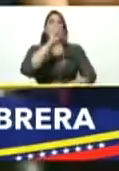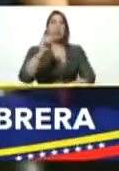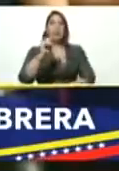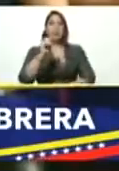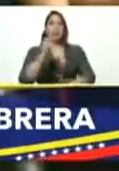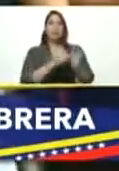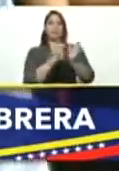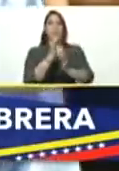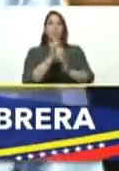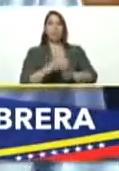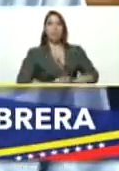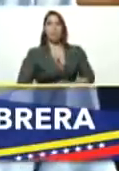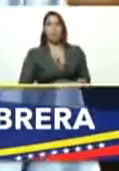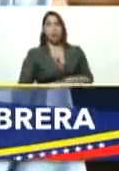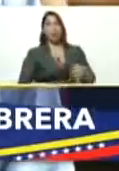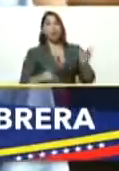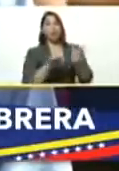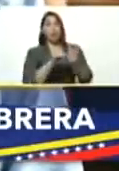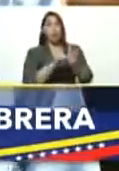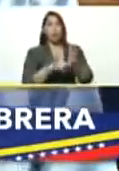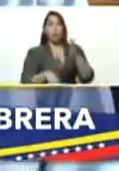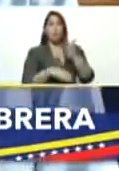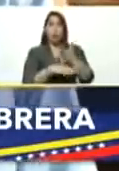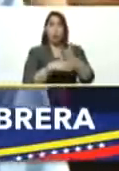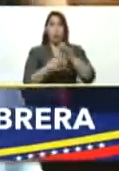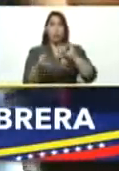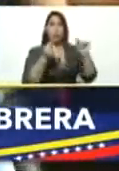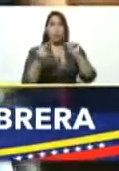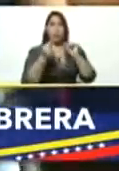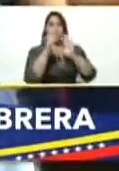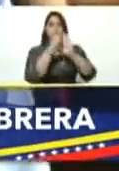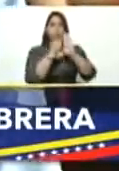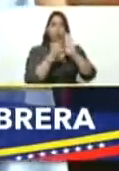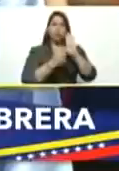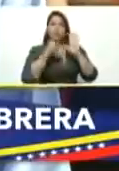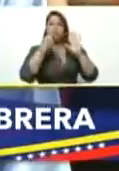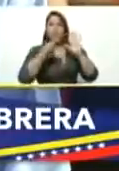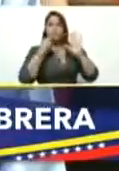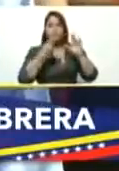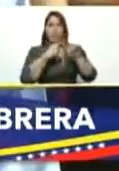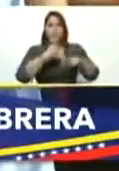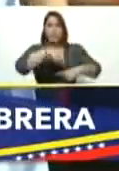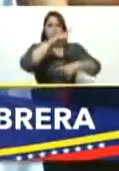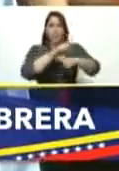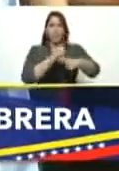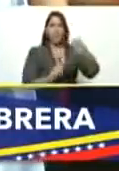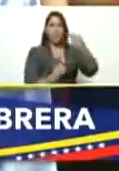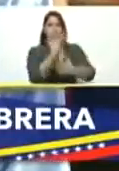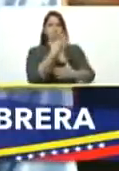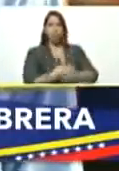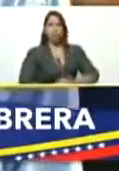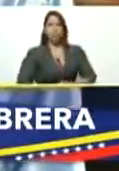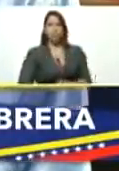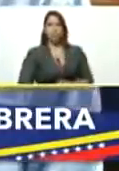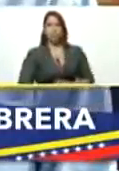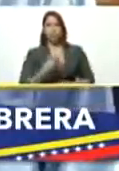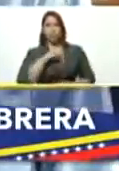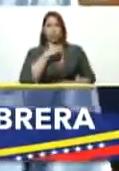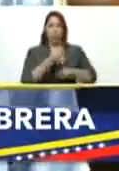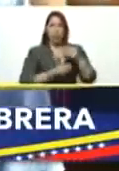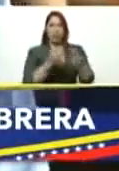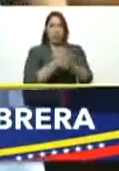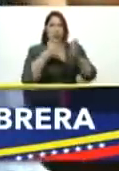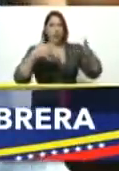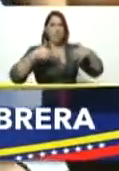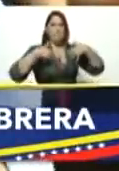donde vamos a debatir los puntos políticos para que el primero de mayo hagamos la gran